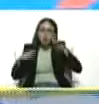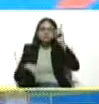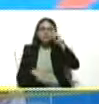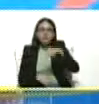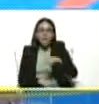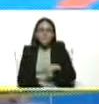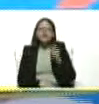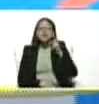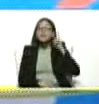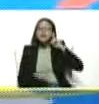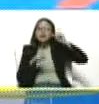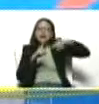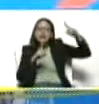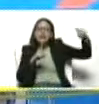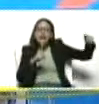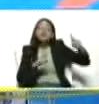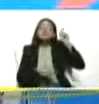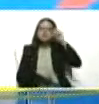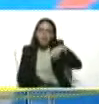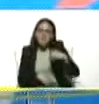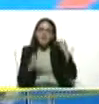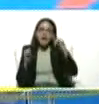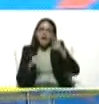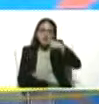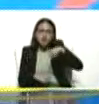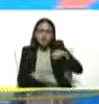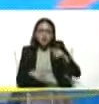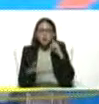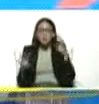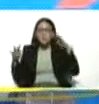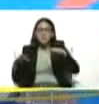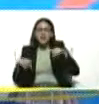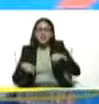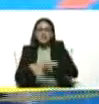y radio, ¿verdad?